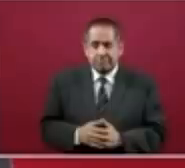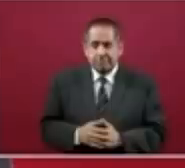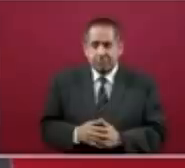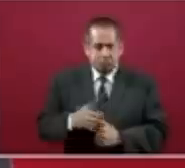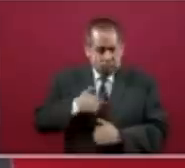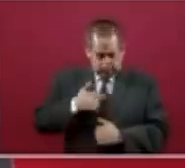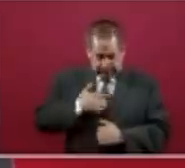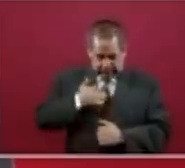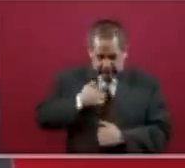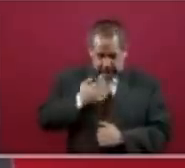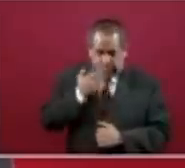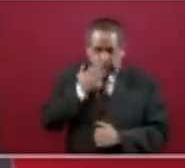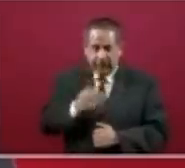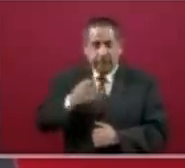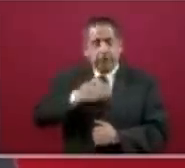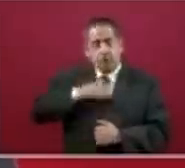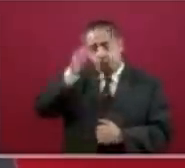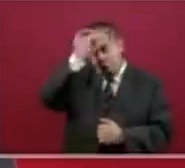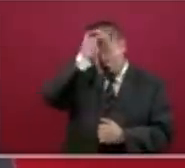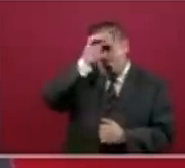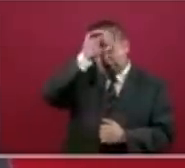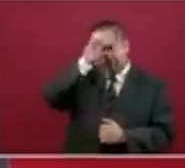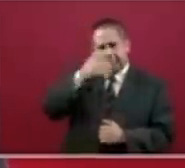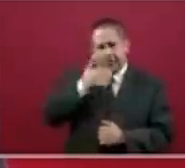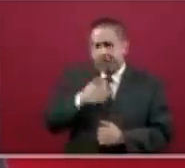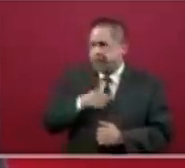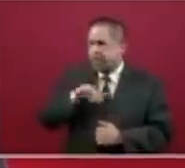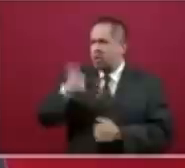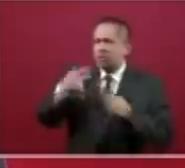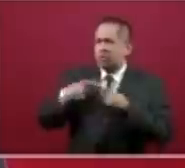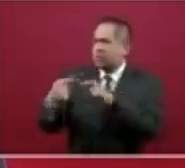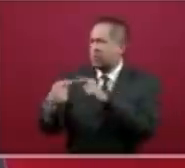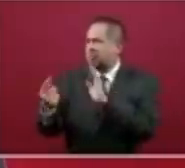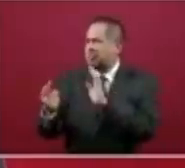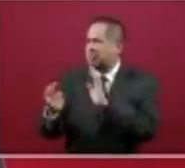uno mismo, con nuestra conciencia y con el prójimo.